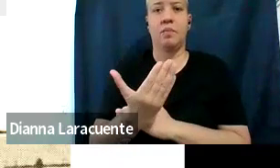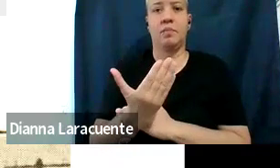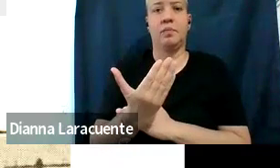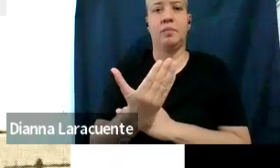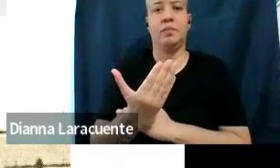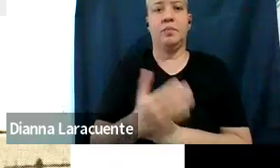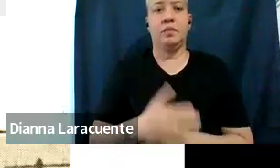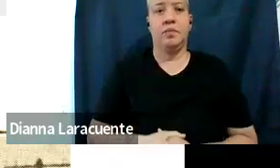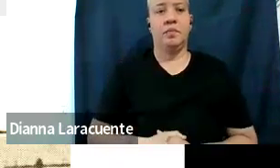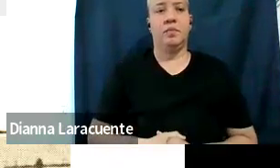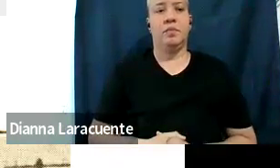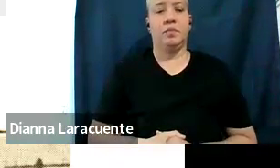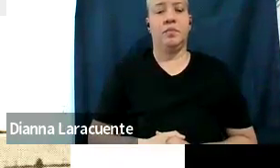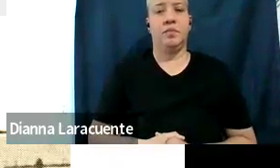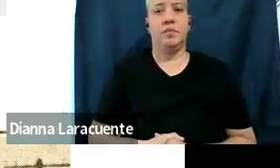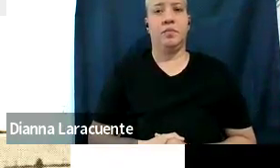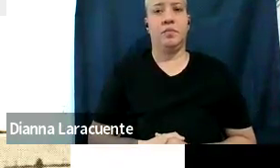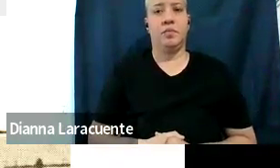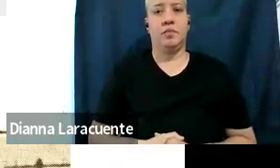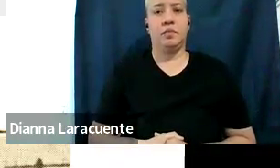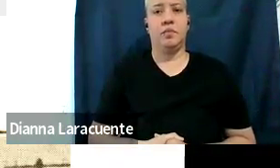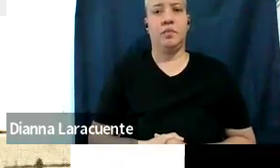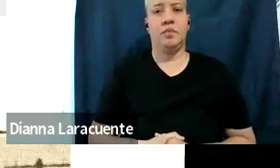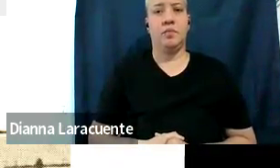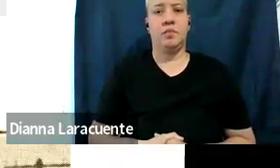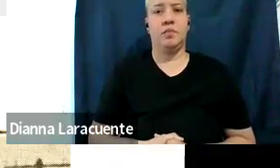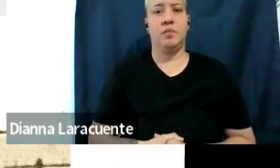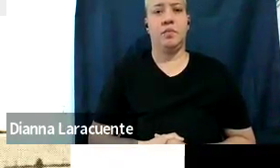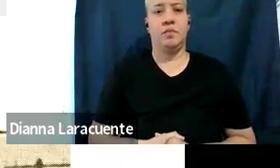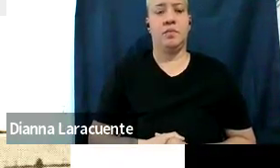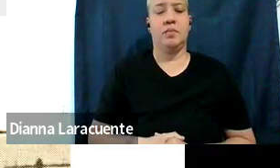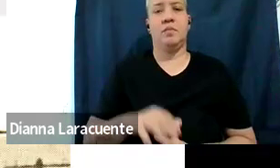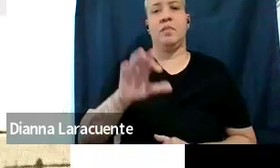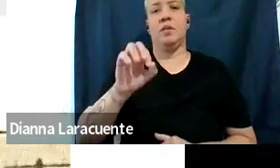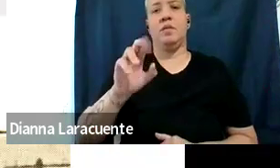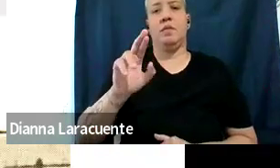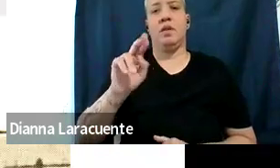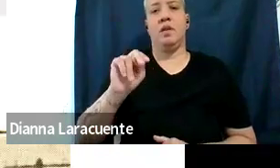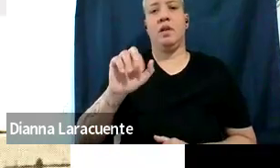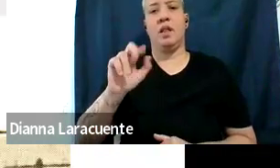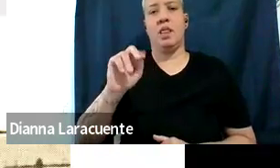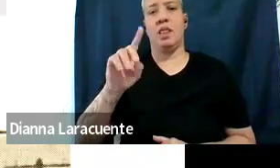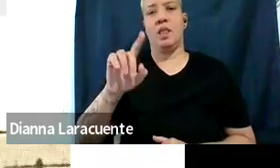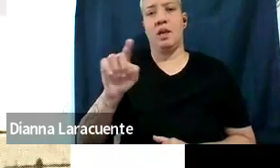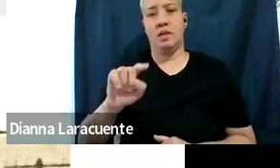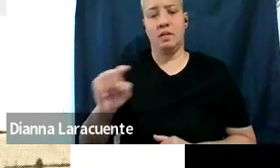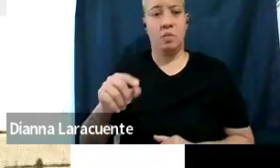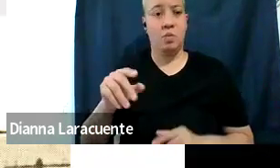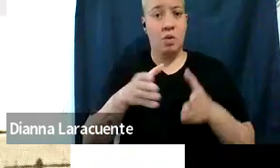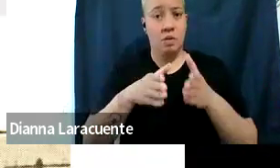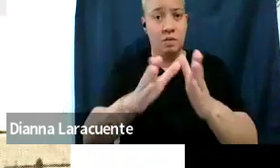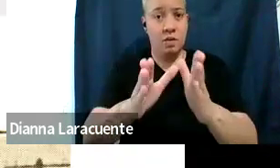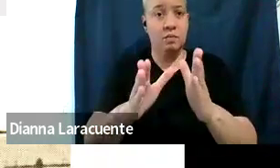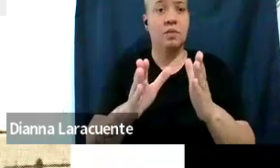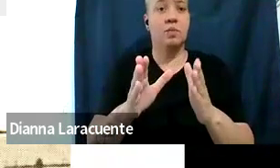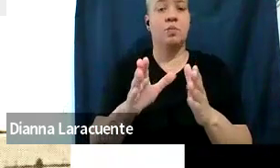fíjate, Fernández Vanga decía, cuando íbamos por la carretera con su